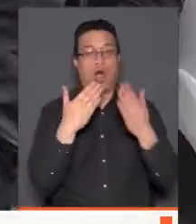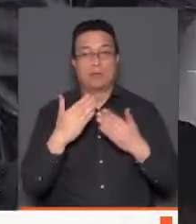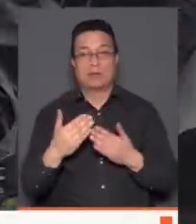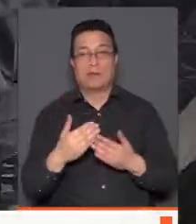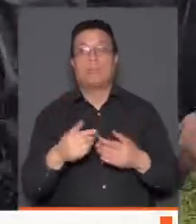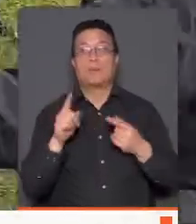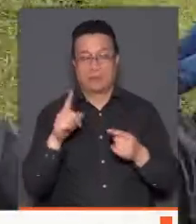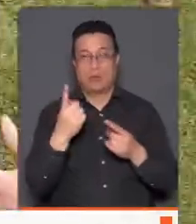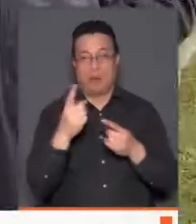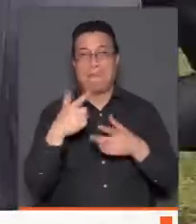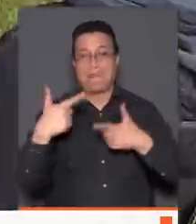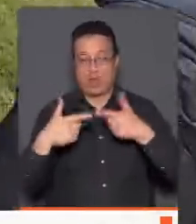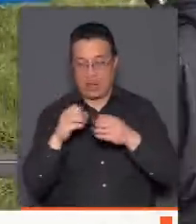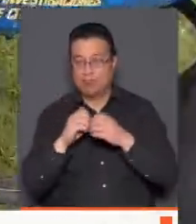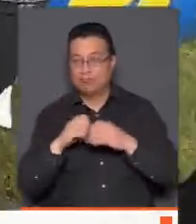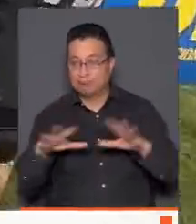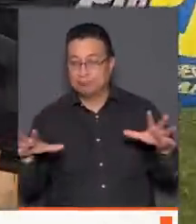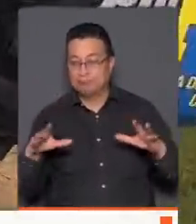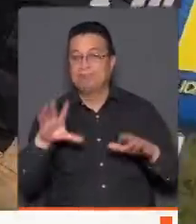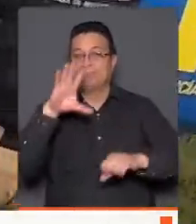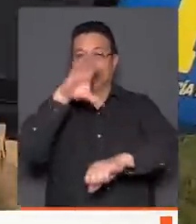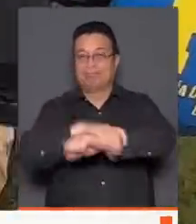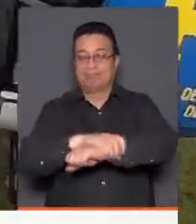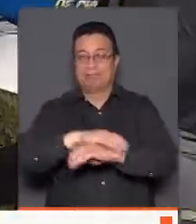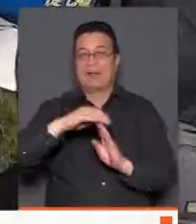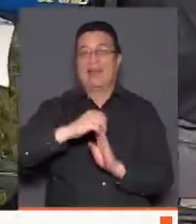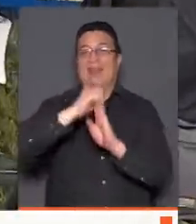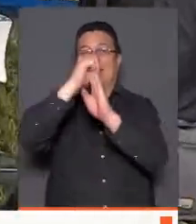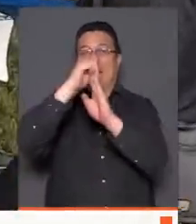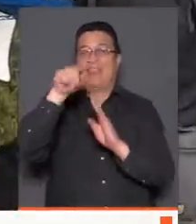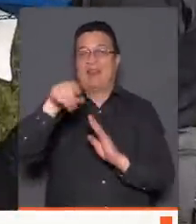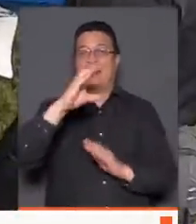abierta tras la detención del líder de la cama